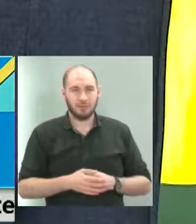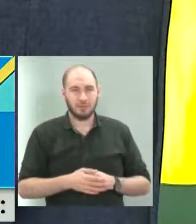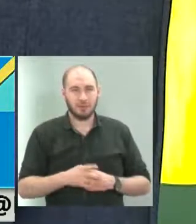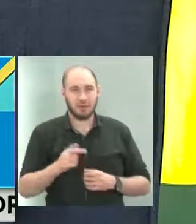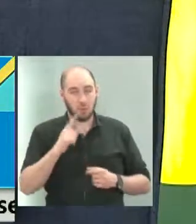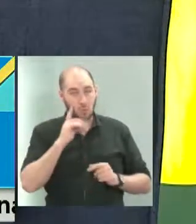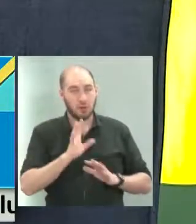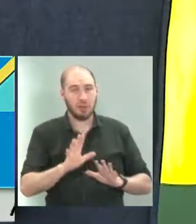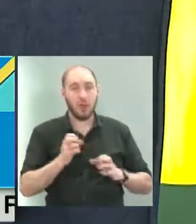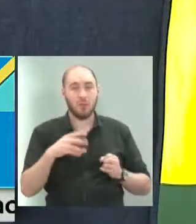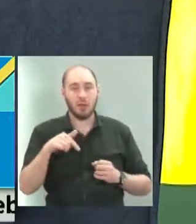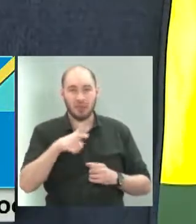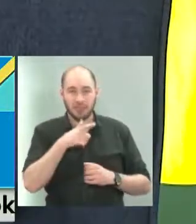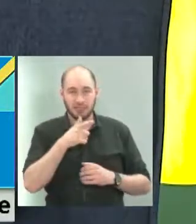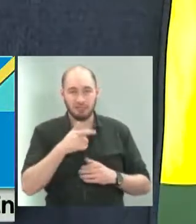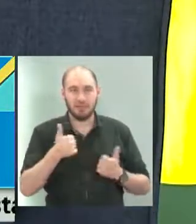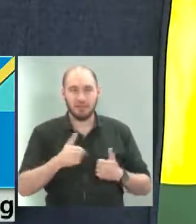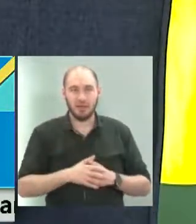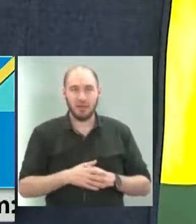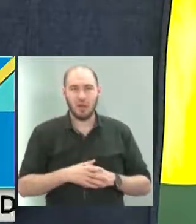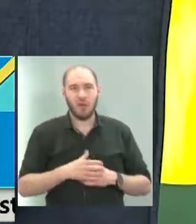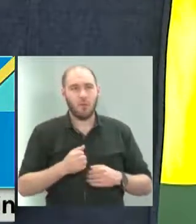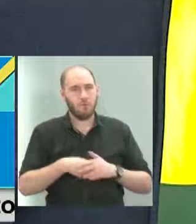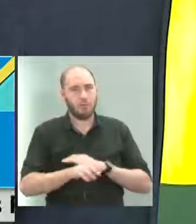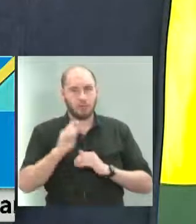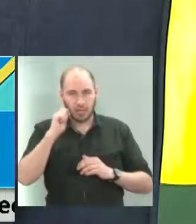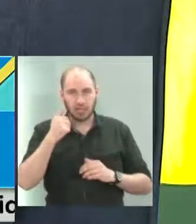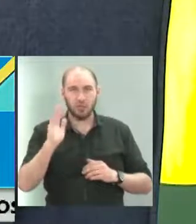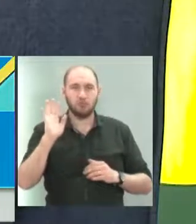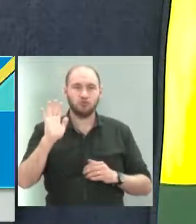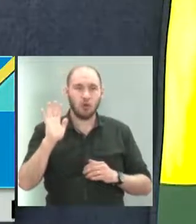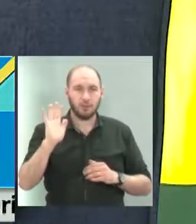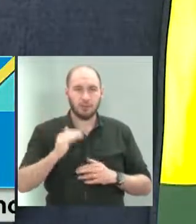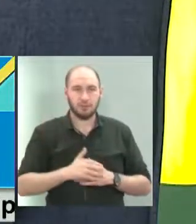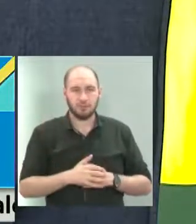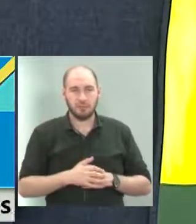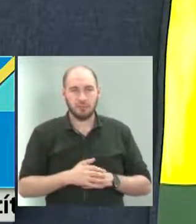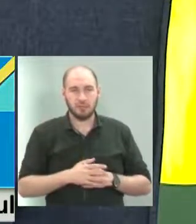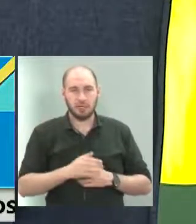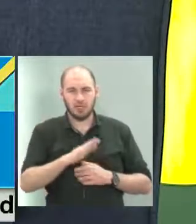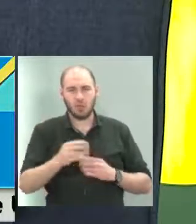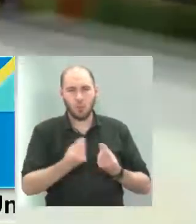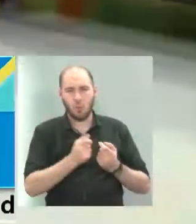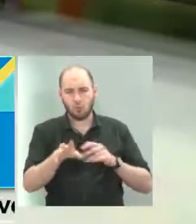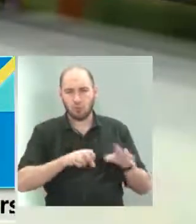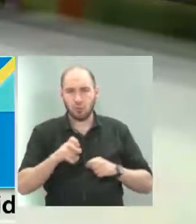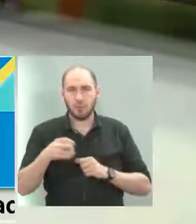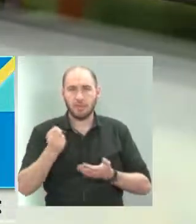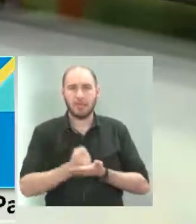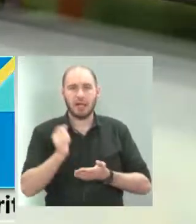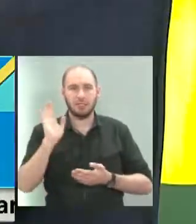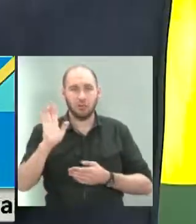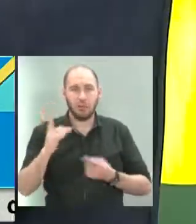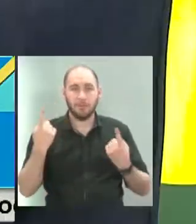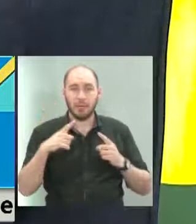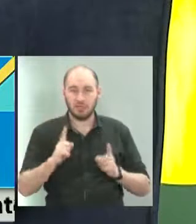llamado a atención, porque hoy creen que está bien, el fútbol es lindo, Godoy Cruz tiene mucha, capta muchos chicos por lo que es la marca Godoy Cruz,